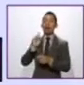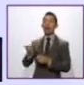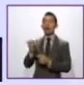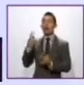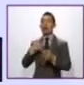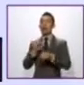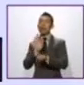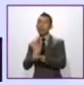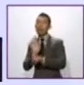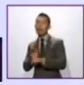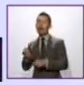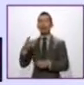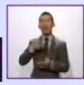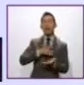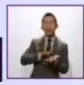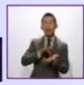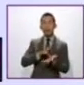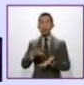de tercera y de cuarta.